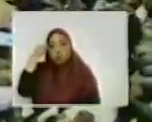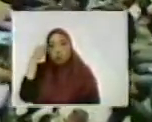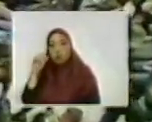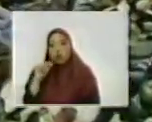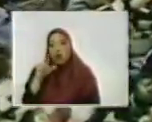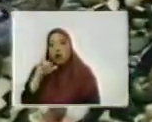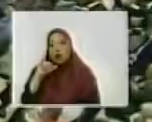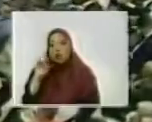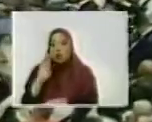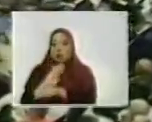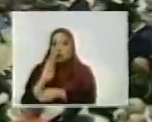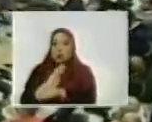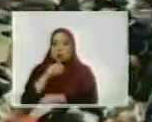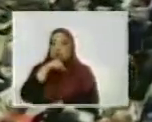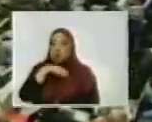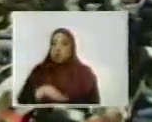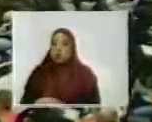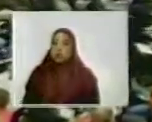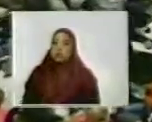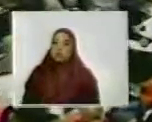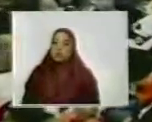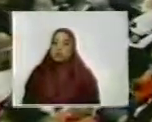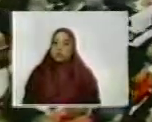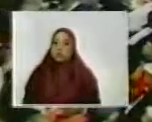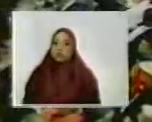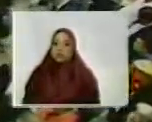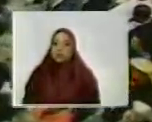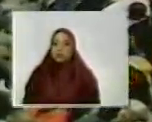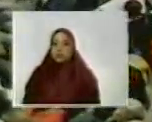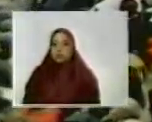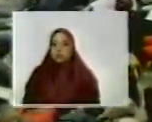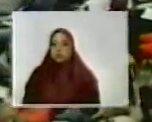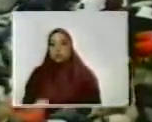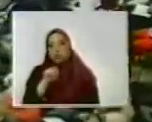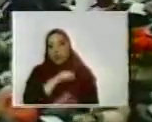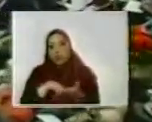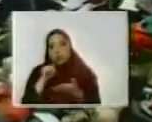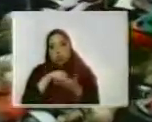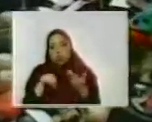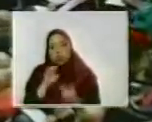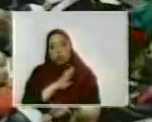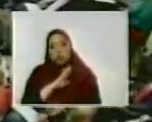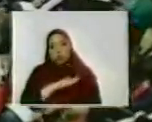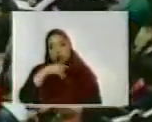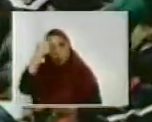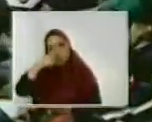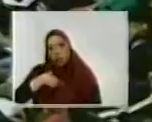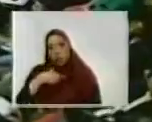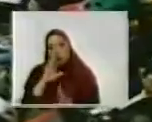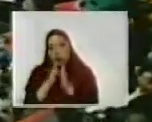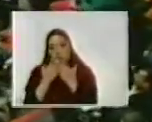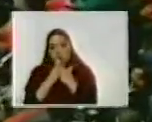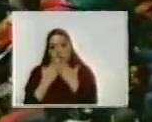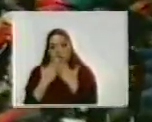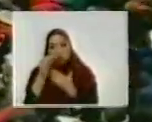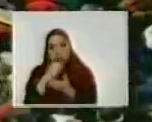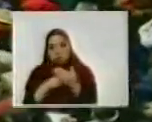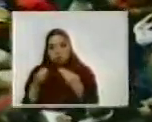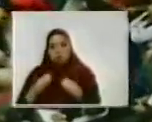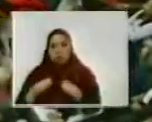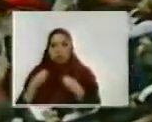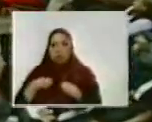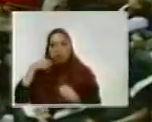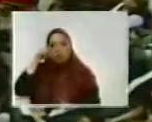saldó cuenta con la historia. En su escrito, en su autocrítica, en ese libro, Servir al